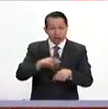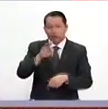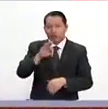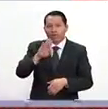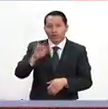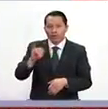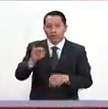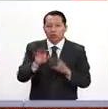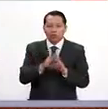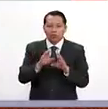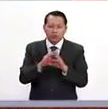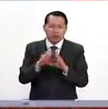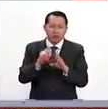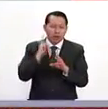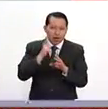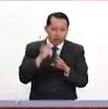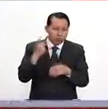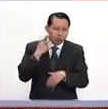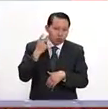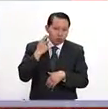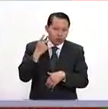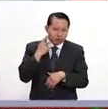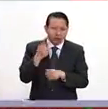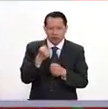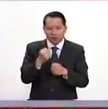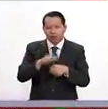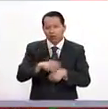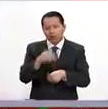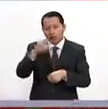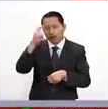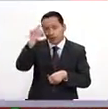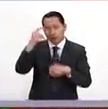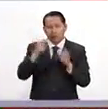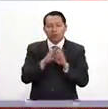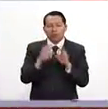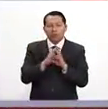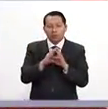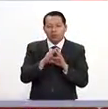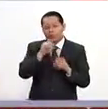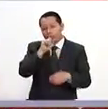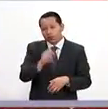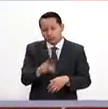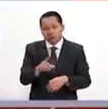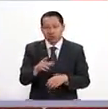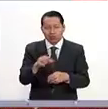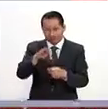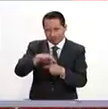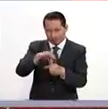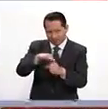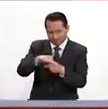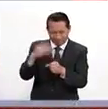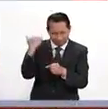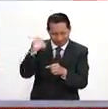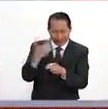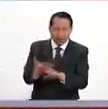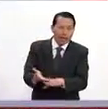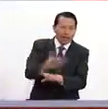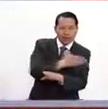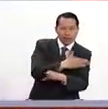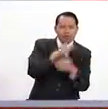esté en el asunto político álgido. ¿Por qué? Porque hay que recordar que previo a las elecciones fue cuando